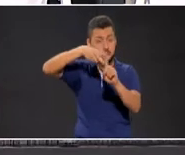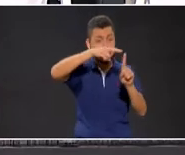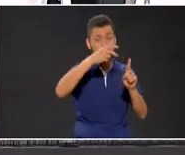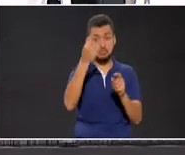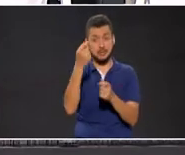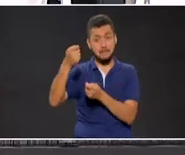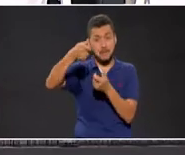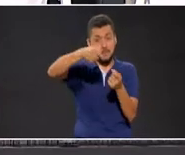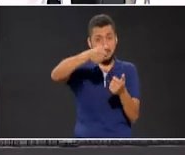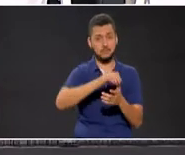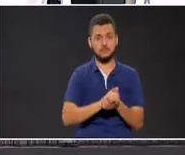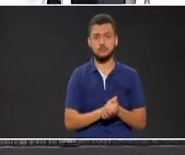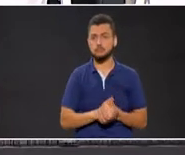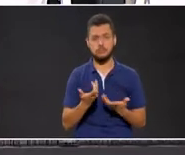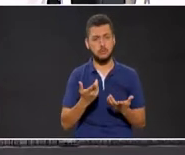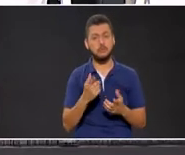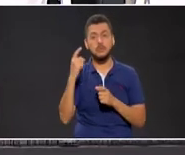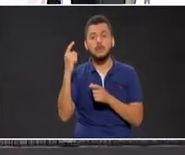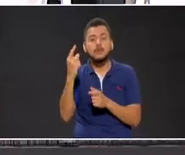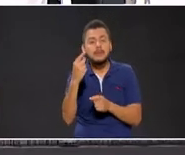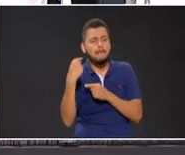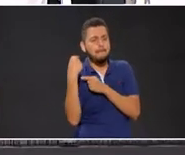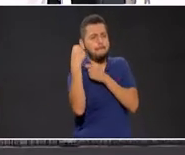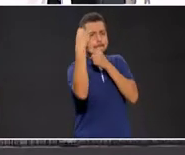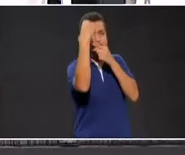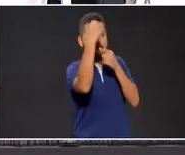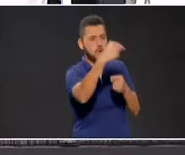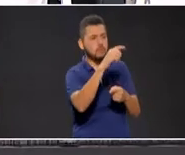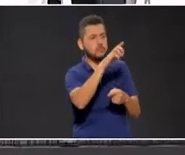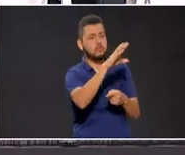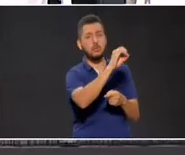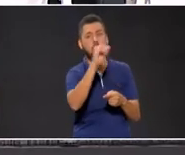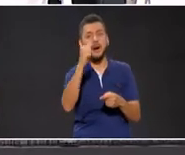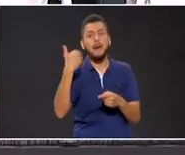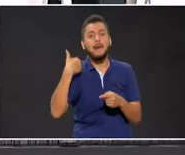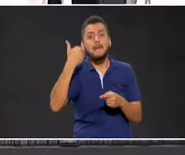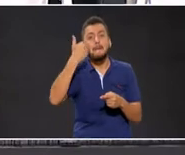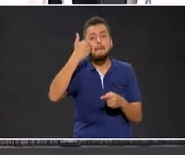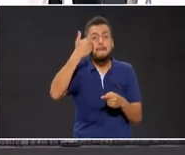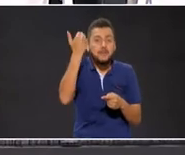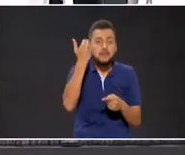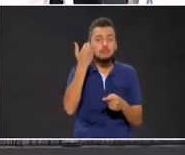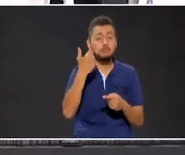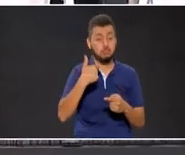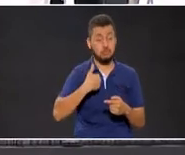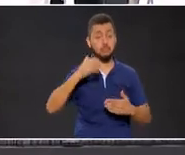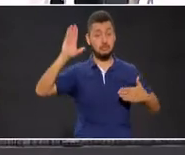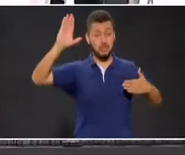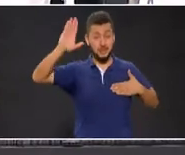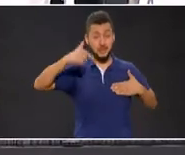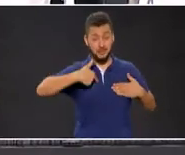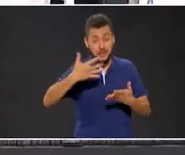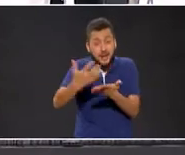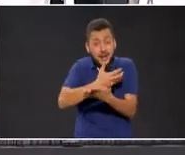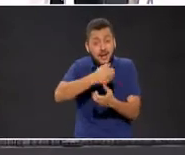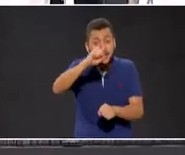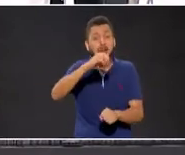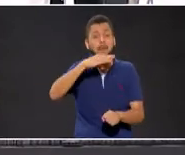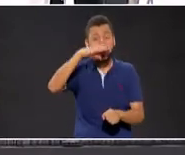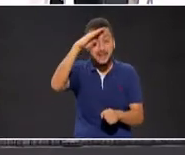mensual para el adulto mayor en la ciudad medellín así como así bueno entonces está muy bien un salario no 150 mil